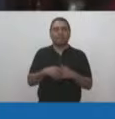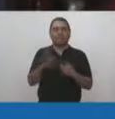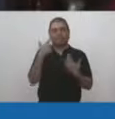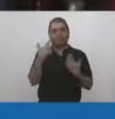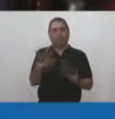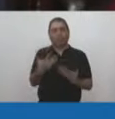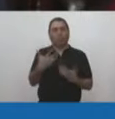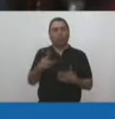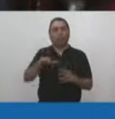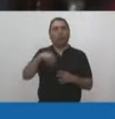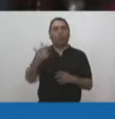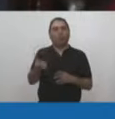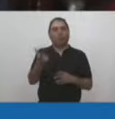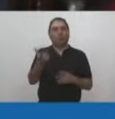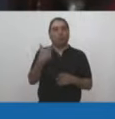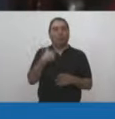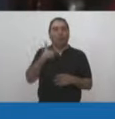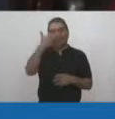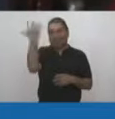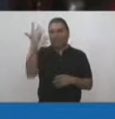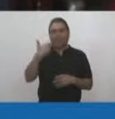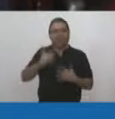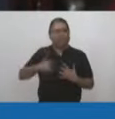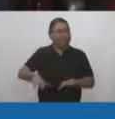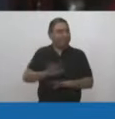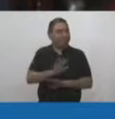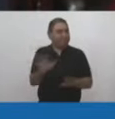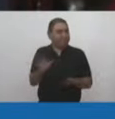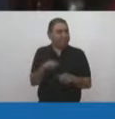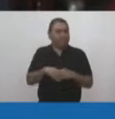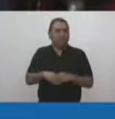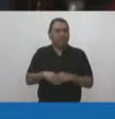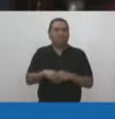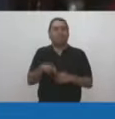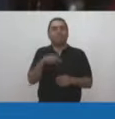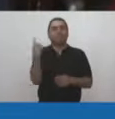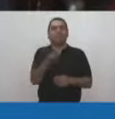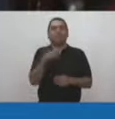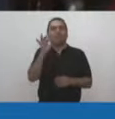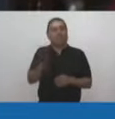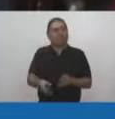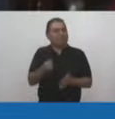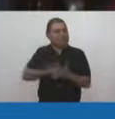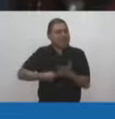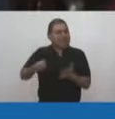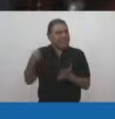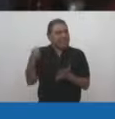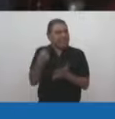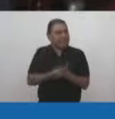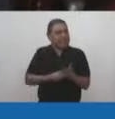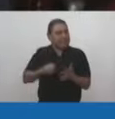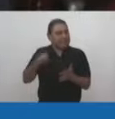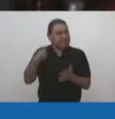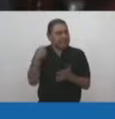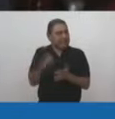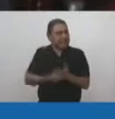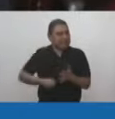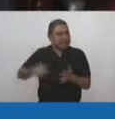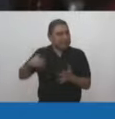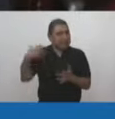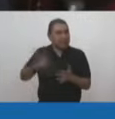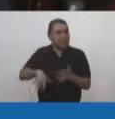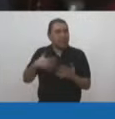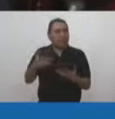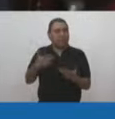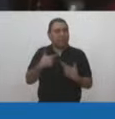ustedes? Bien, nosotras muy bien. Bueno, entendemos que es un hecho ya la sesión especial convocada para este jueves para desenganchar